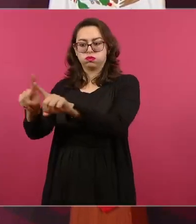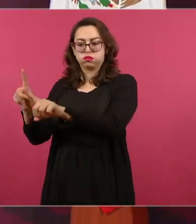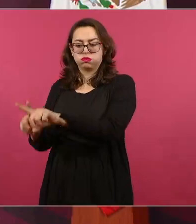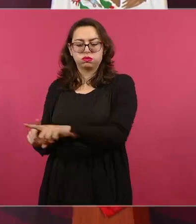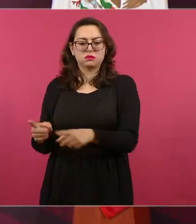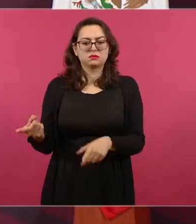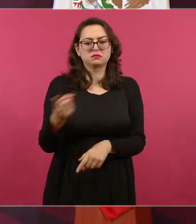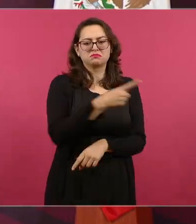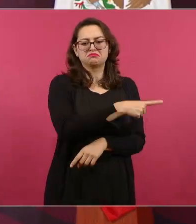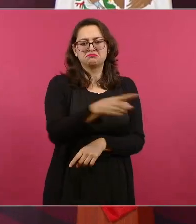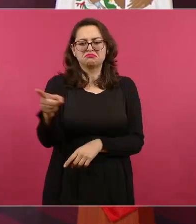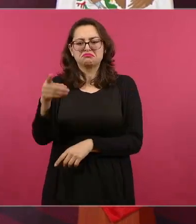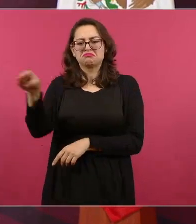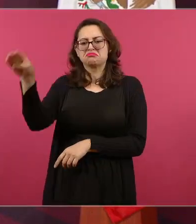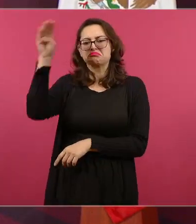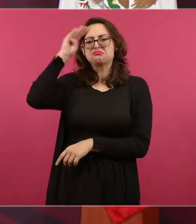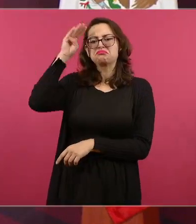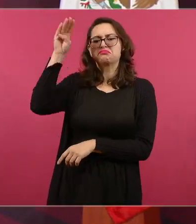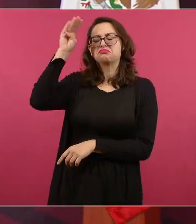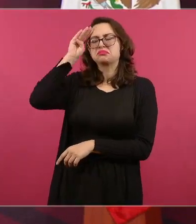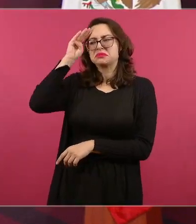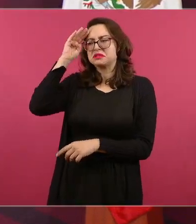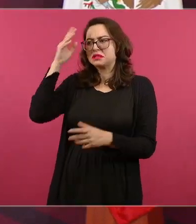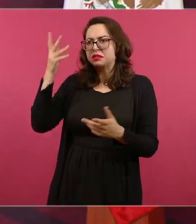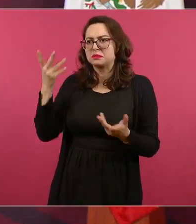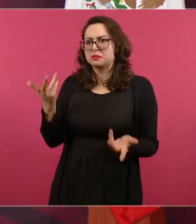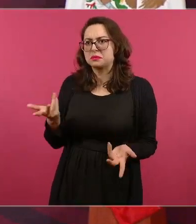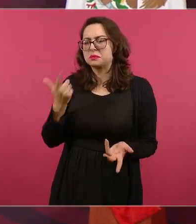importaba la transformación.